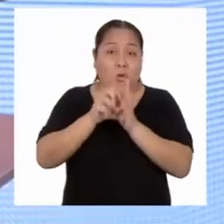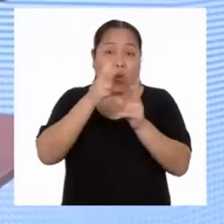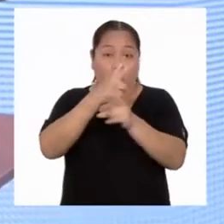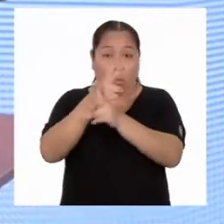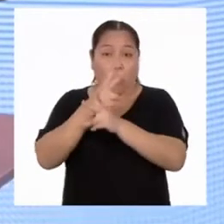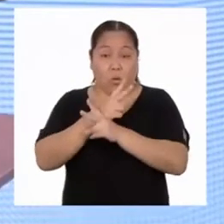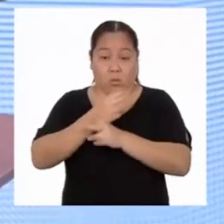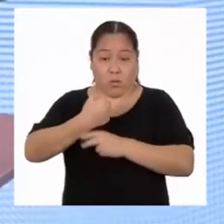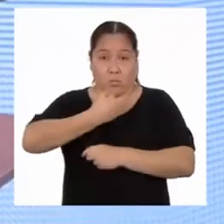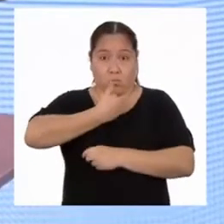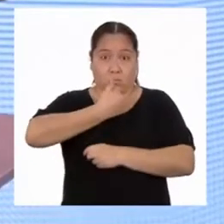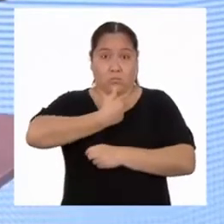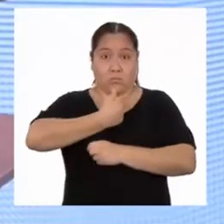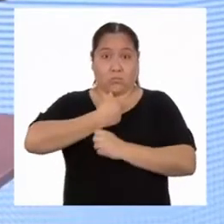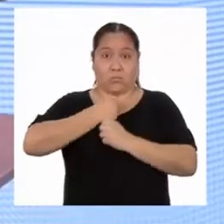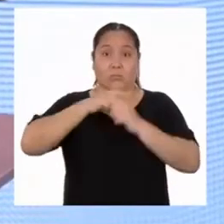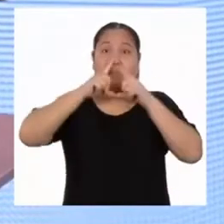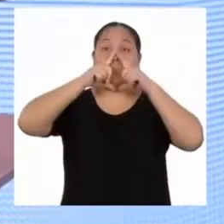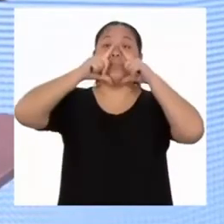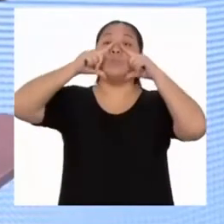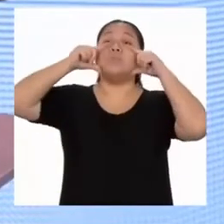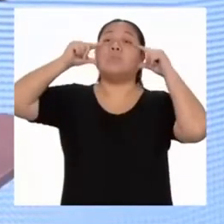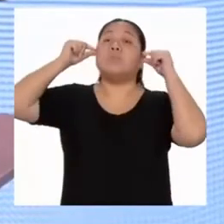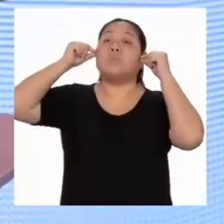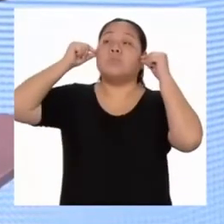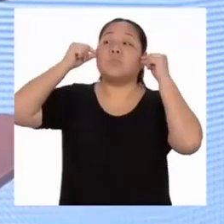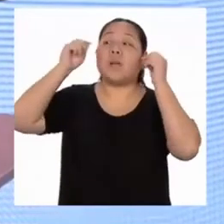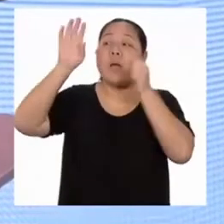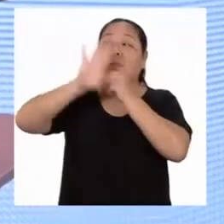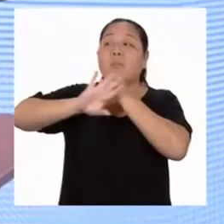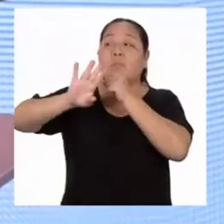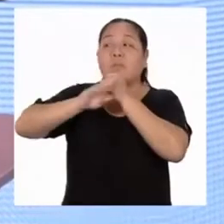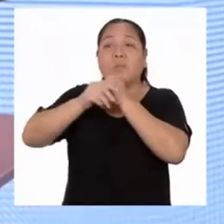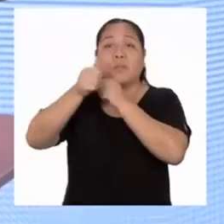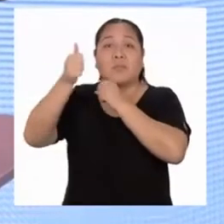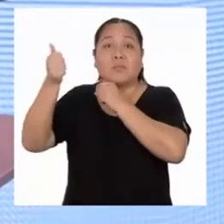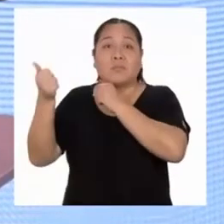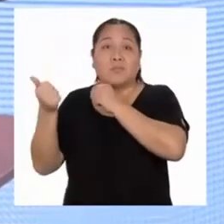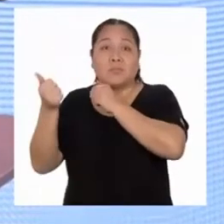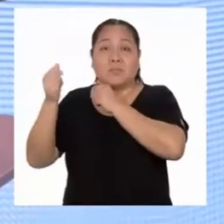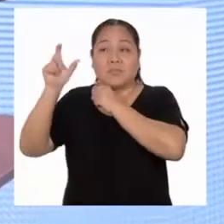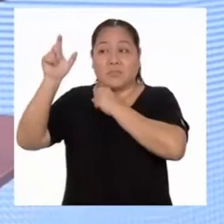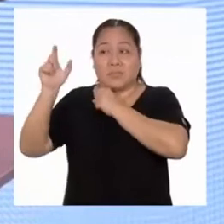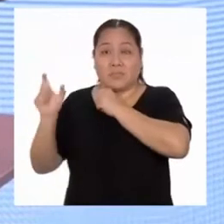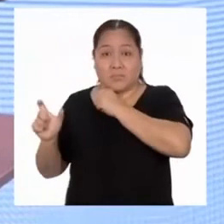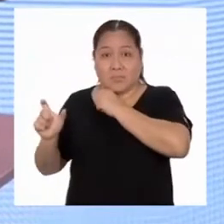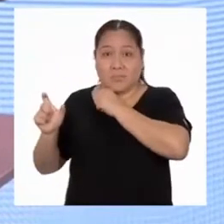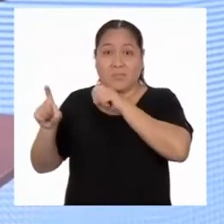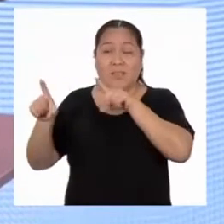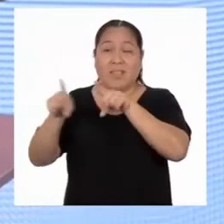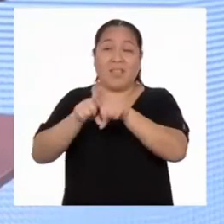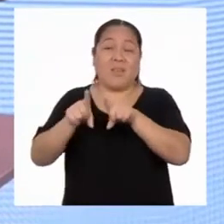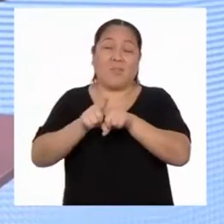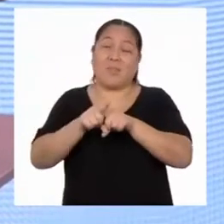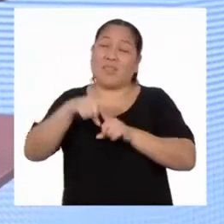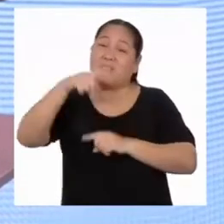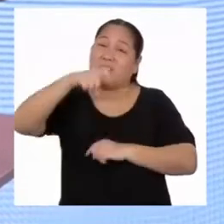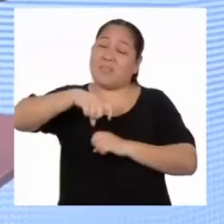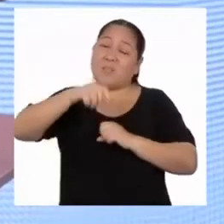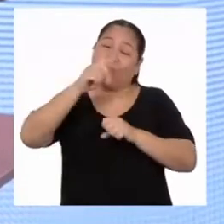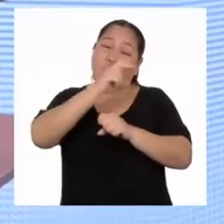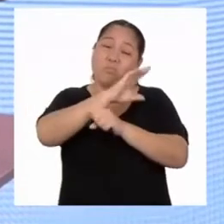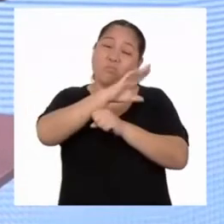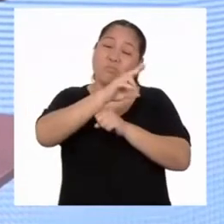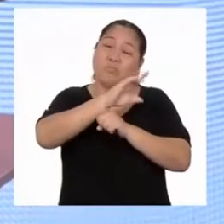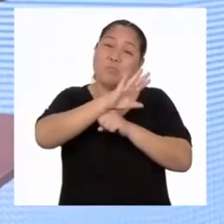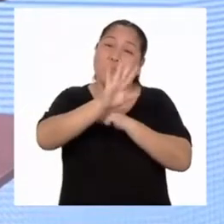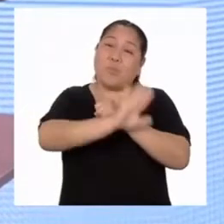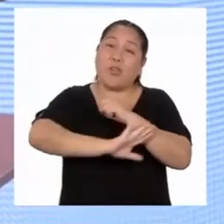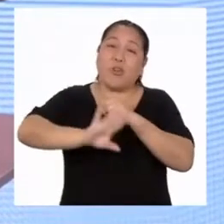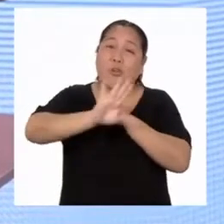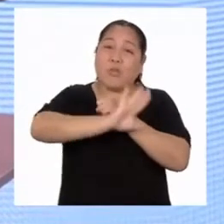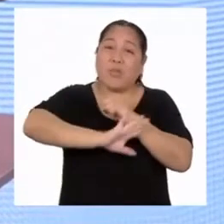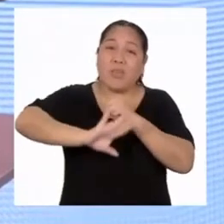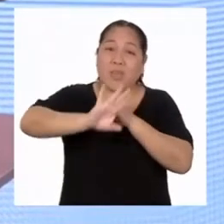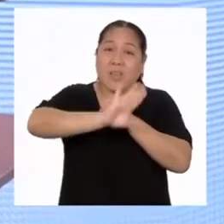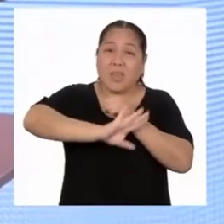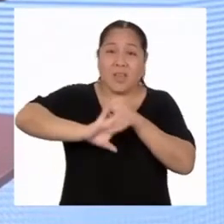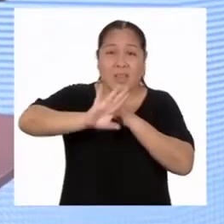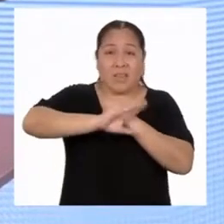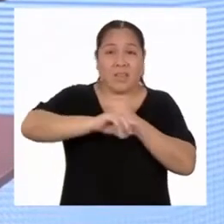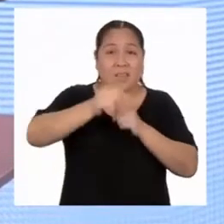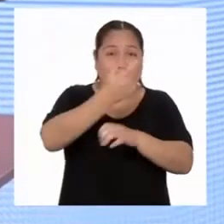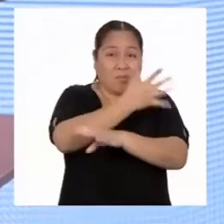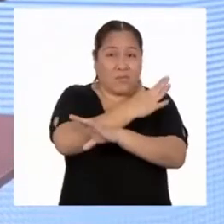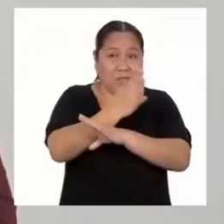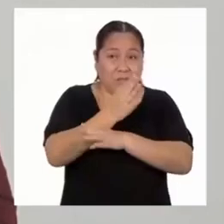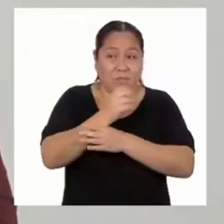para proteger a la persona que está a nuestro lado, también debemos proteger nuestros bosques, para beneficiar al resto del planeta.